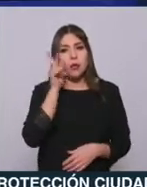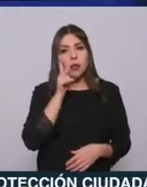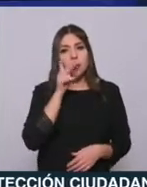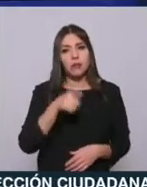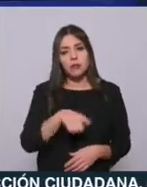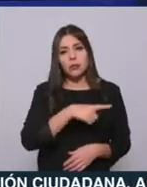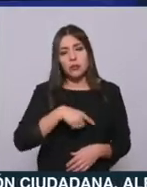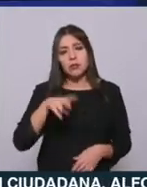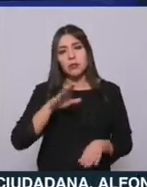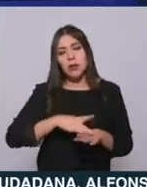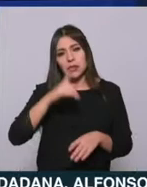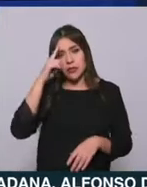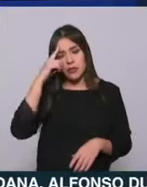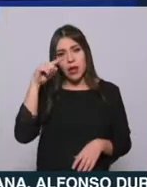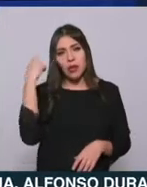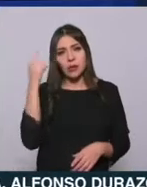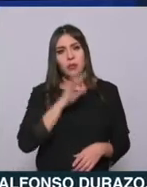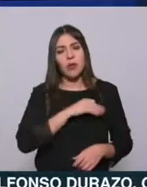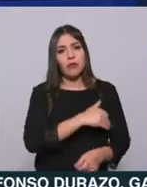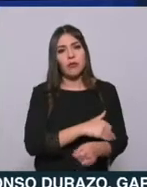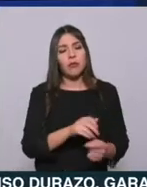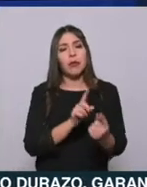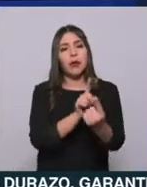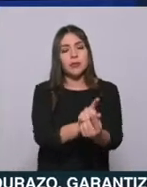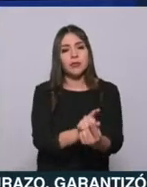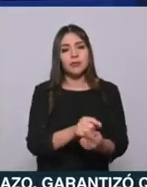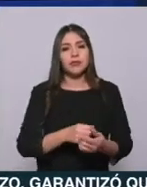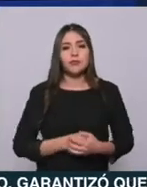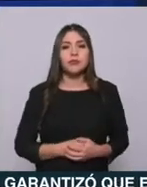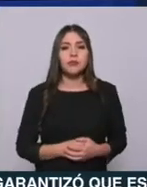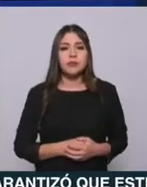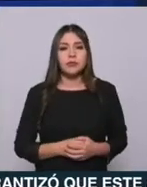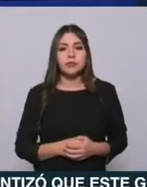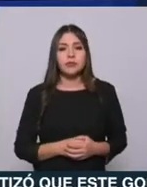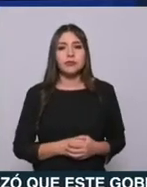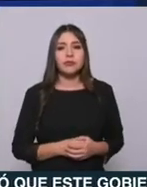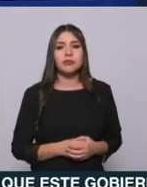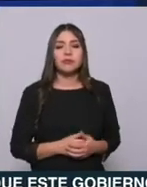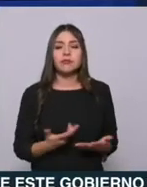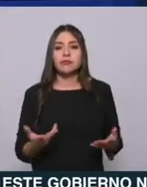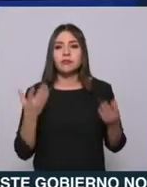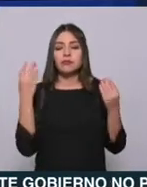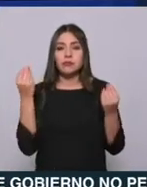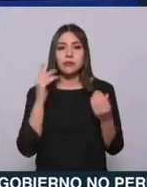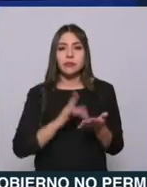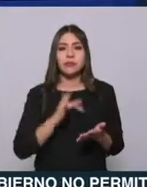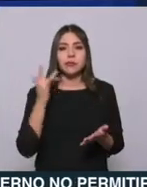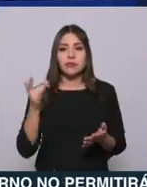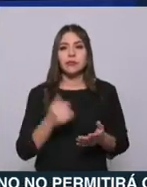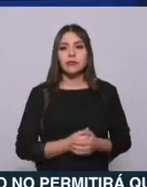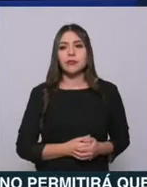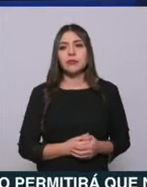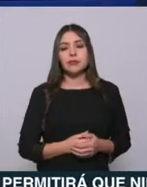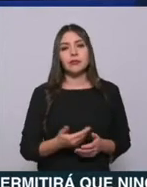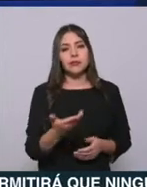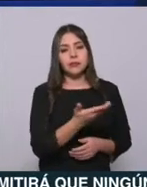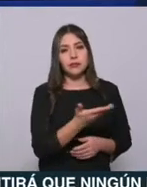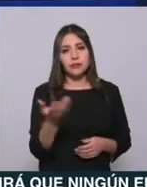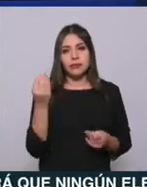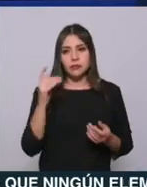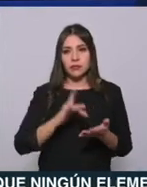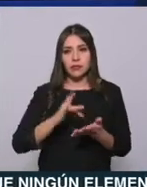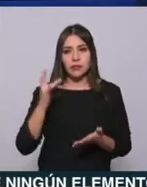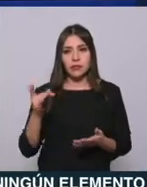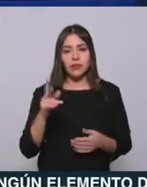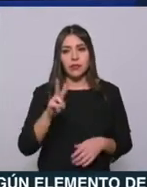es un poco más sencillo acercarnos a la familia. La voluntad del donante. Doctora Juárez, muchísimas gracias por habernos acompañado y nuestro